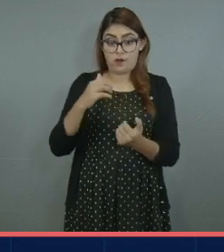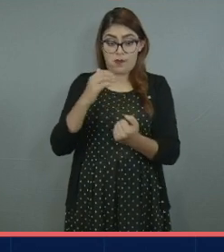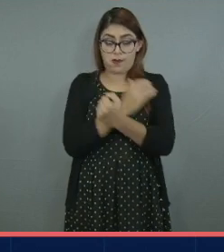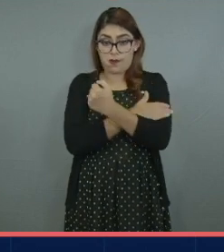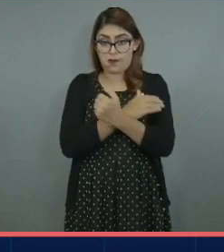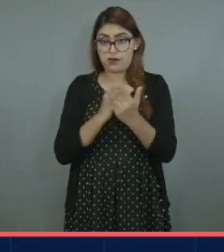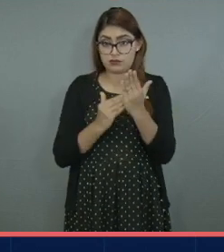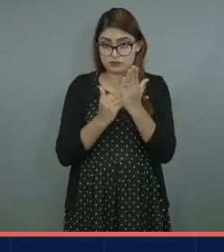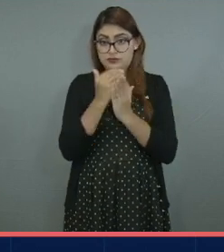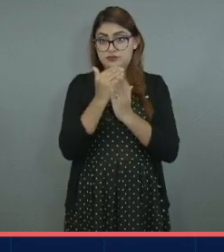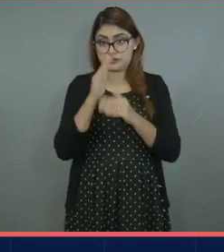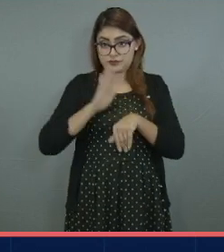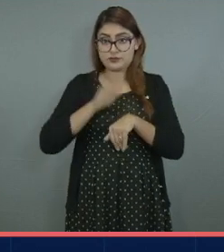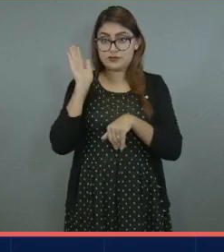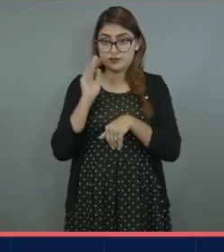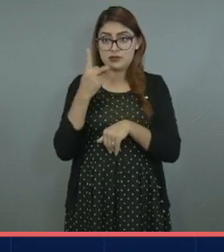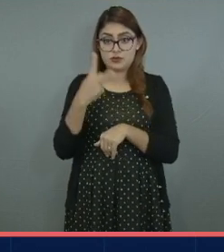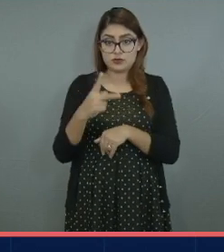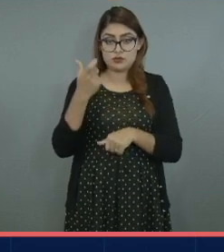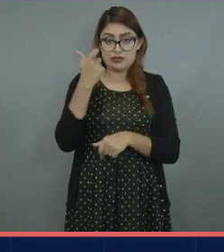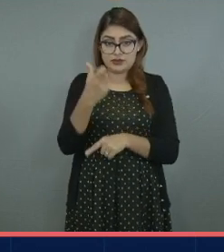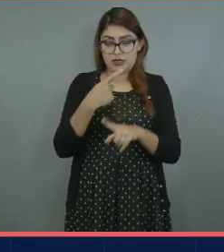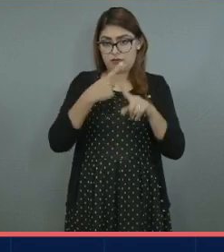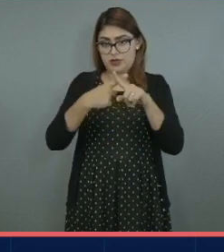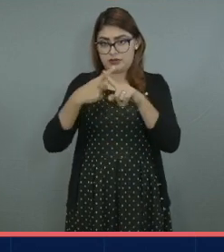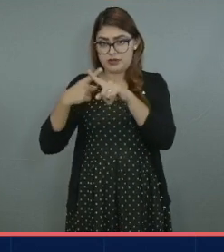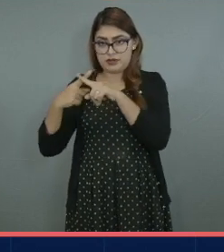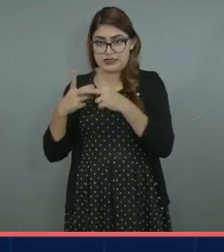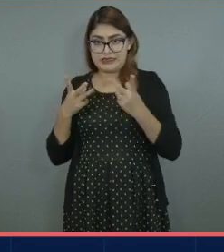se multiplique de manera más rápida.